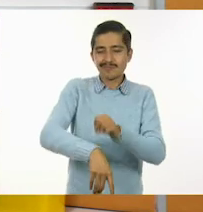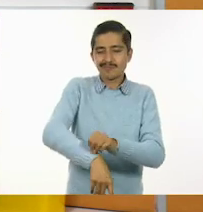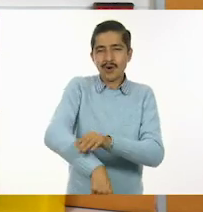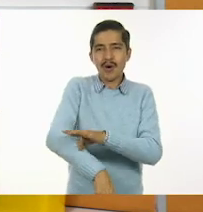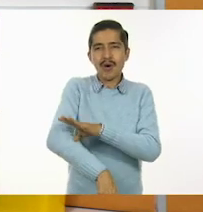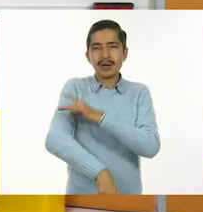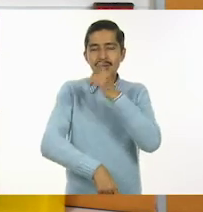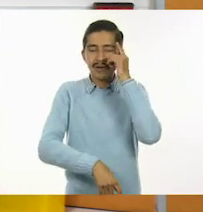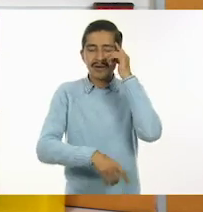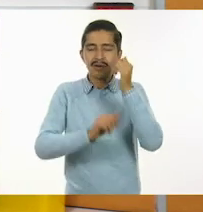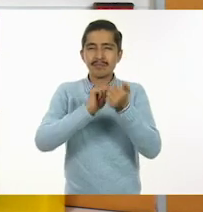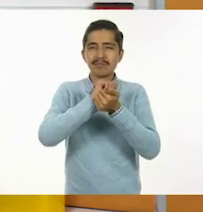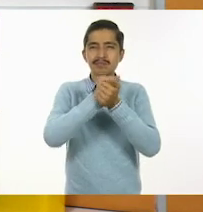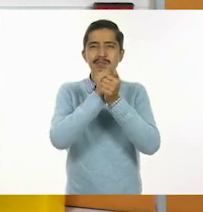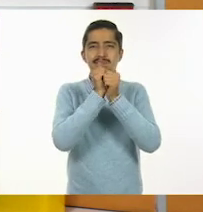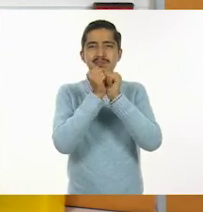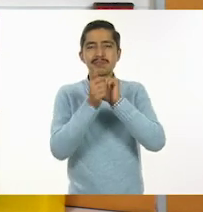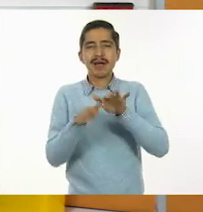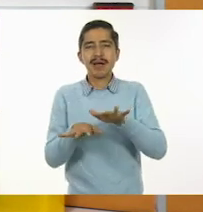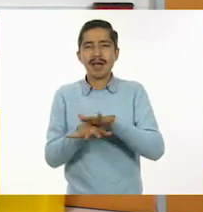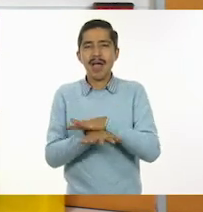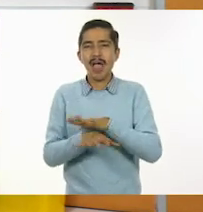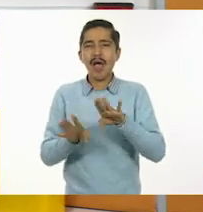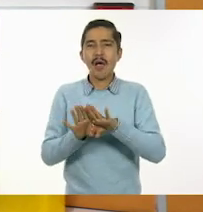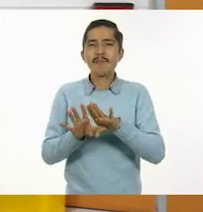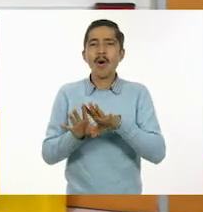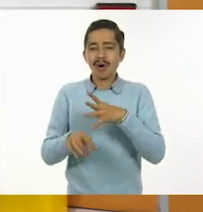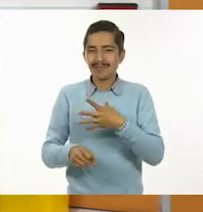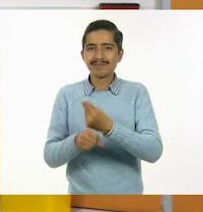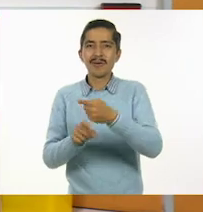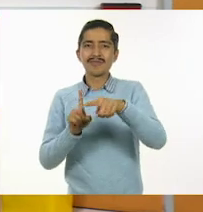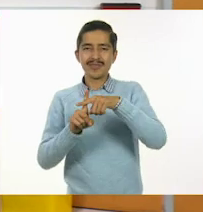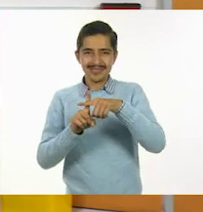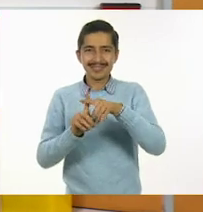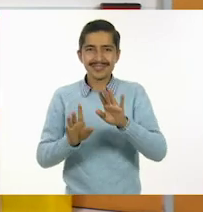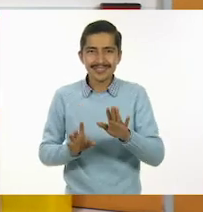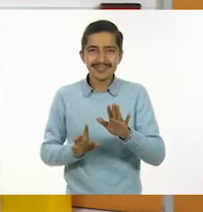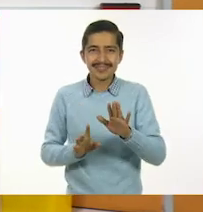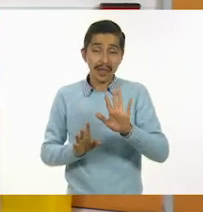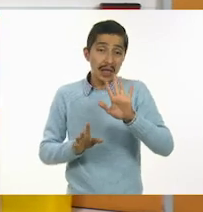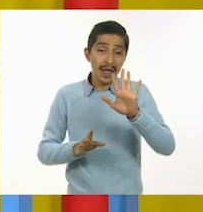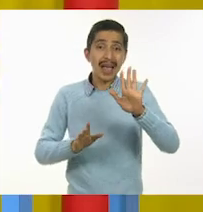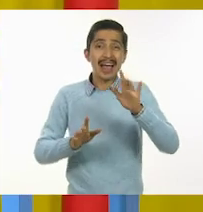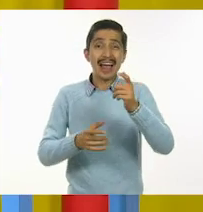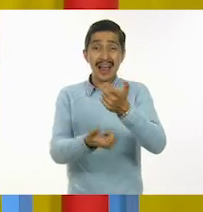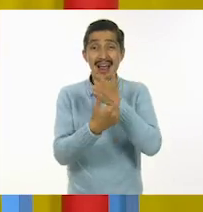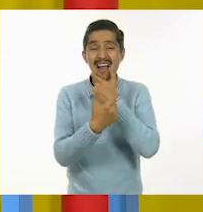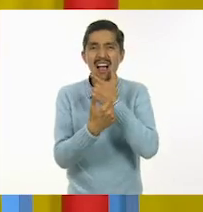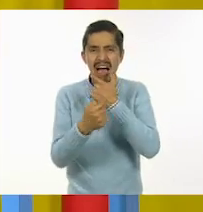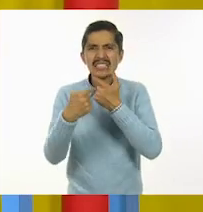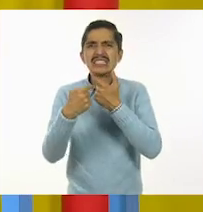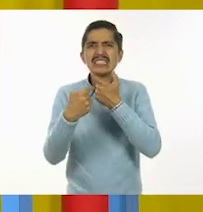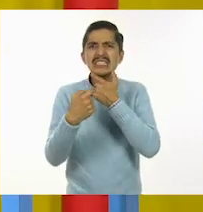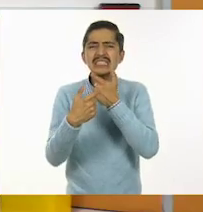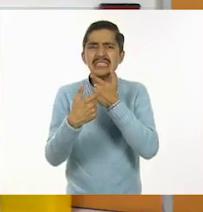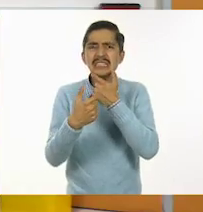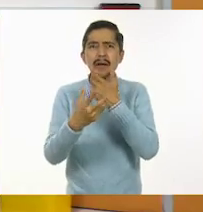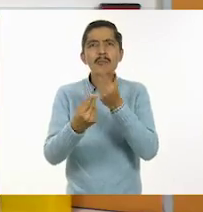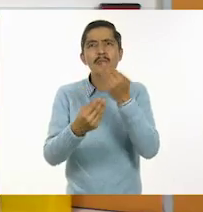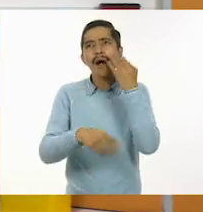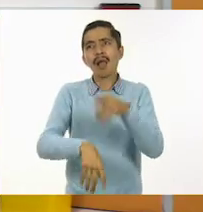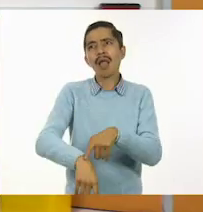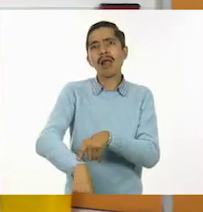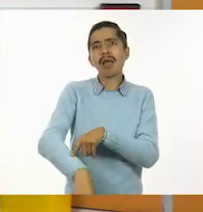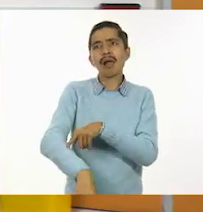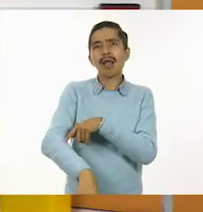vuelvan constructivas y no aflictivas. Porque inclusive la risa, la alegría, claro, estuvo a punto de convertirse en una emoción aflictiva. Si lo